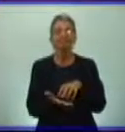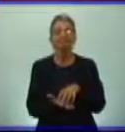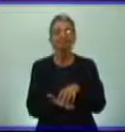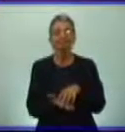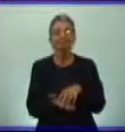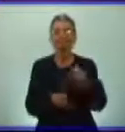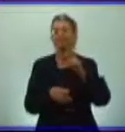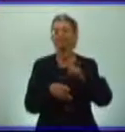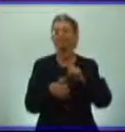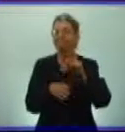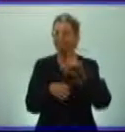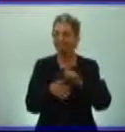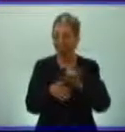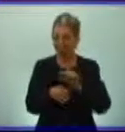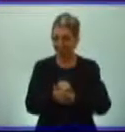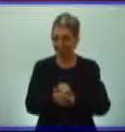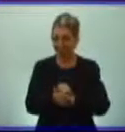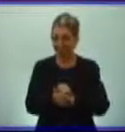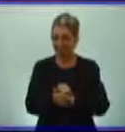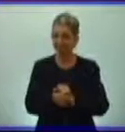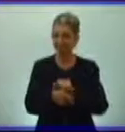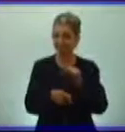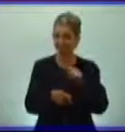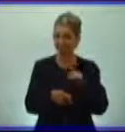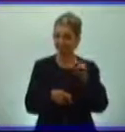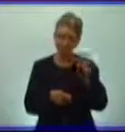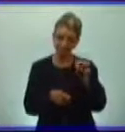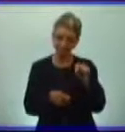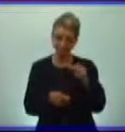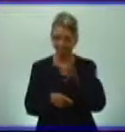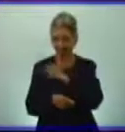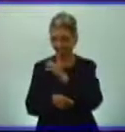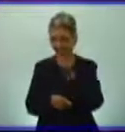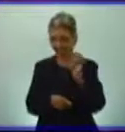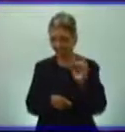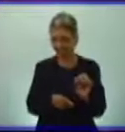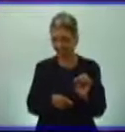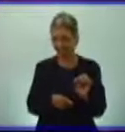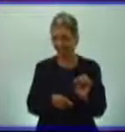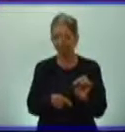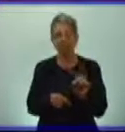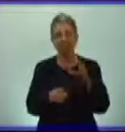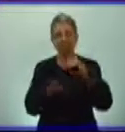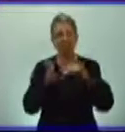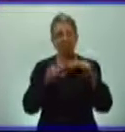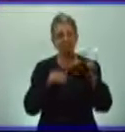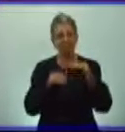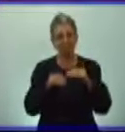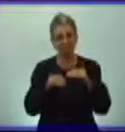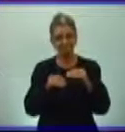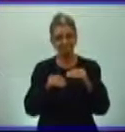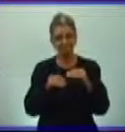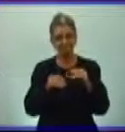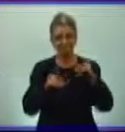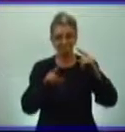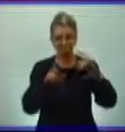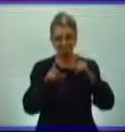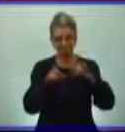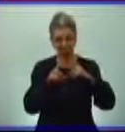existen campos. Es por esto que hoy los invito a que estemos conversando sobre el siguiente tema: